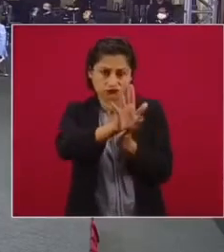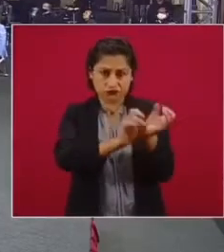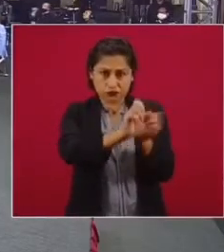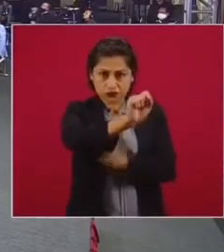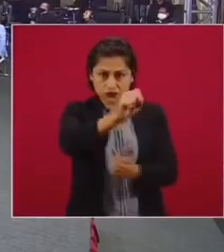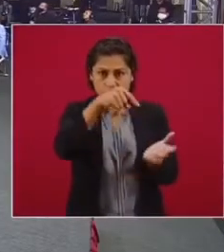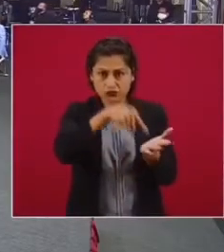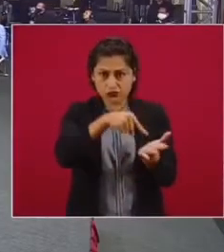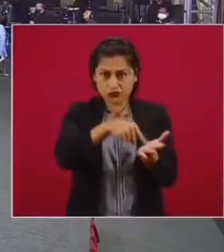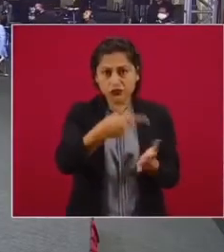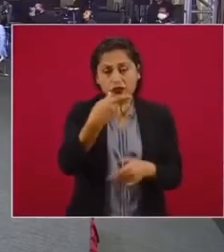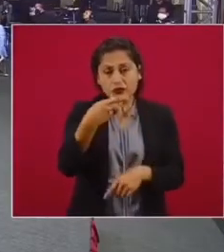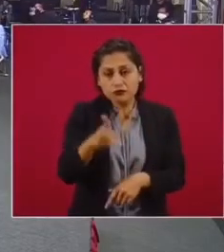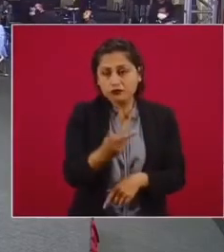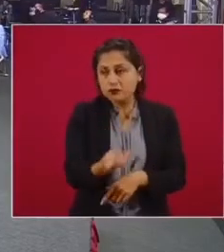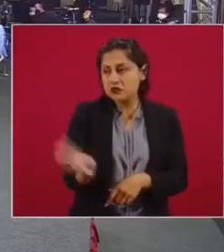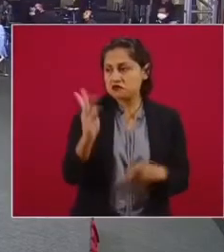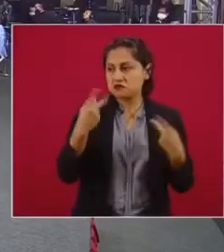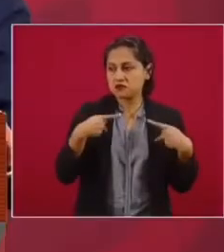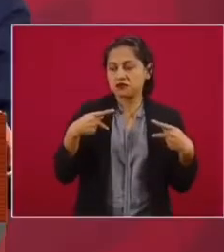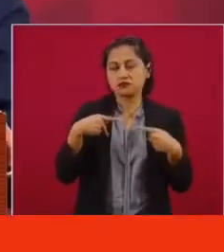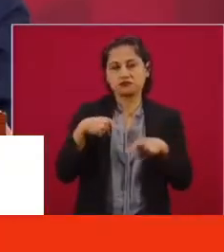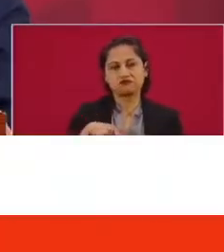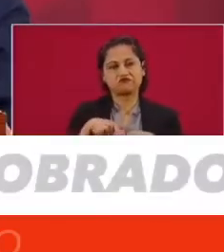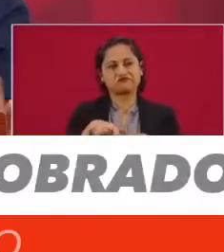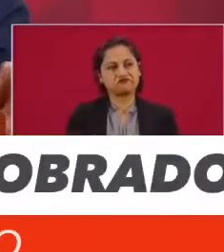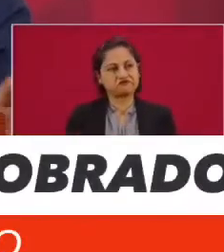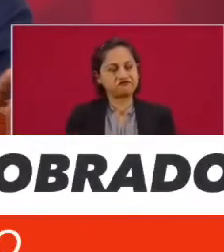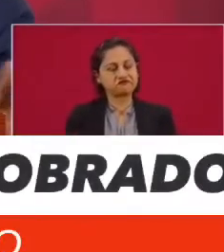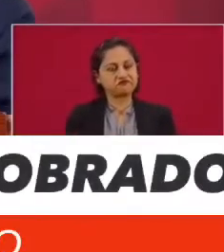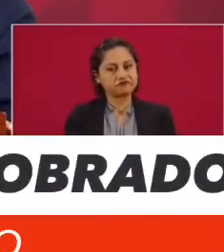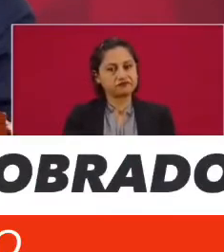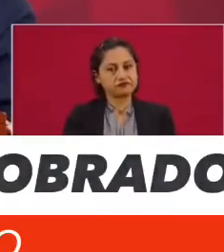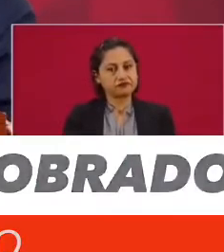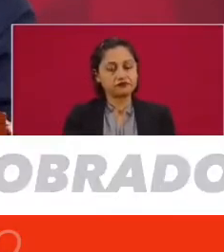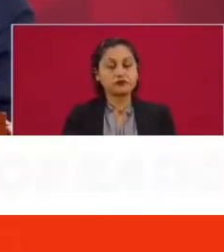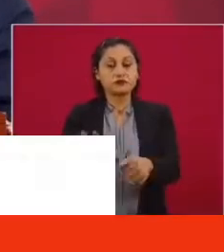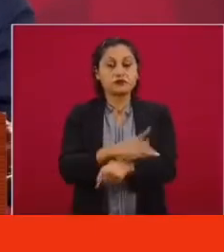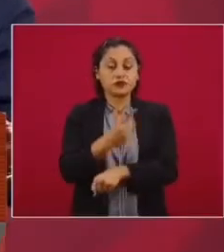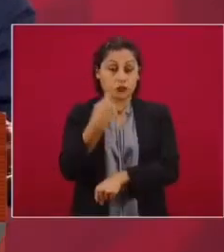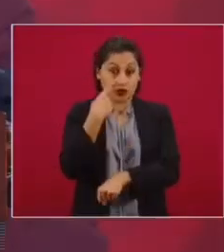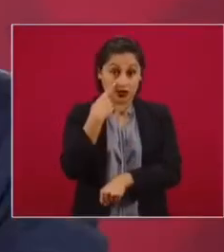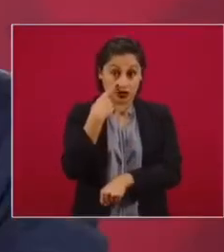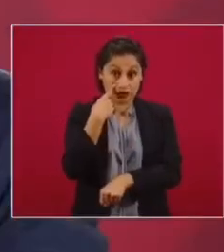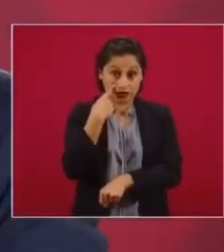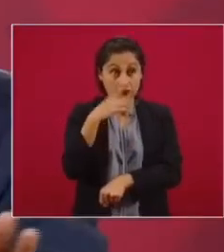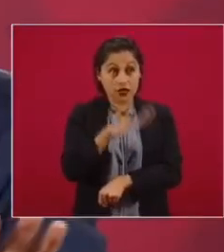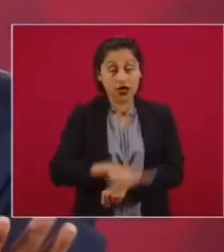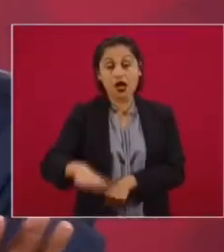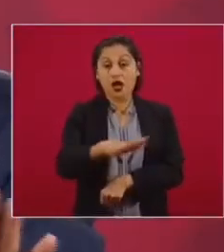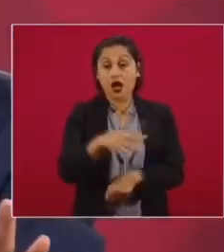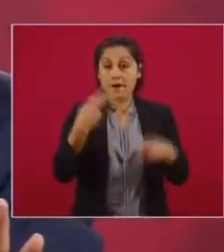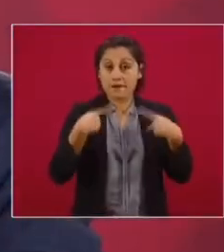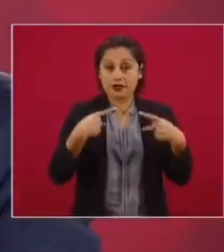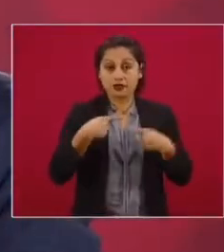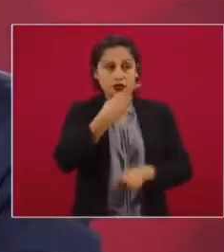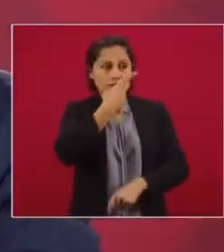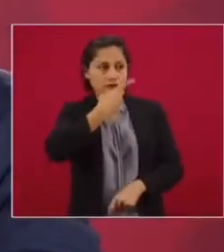para que si el pueblo dice que yo me vaya, pues